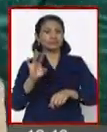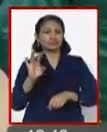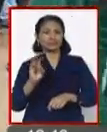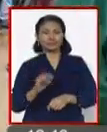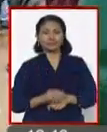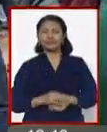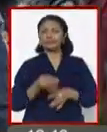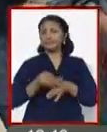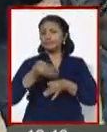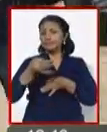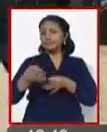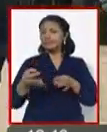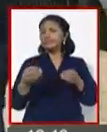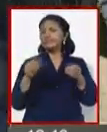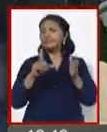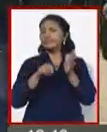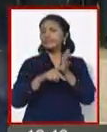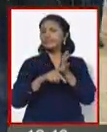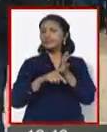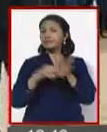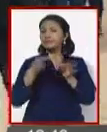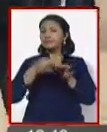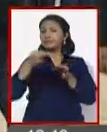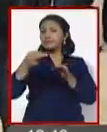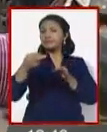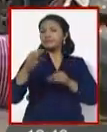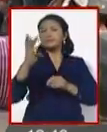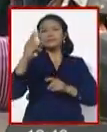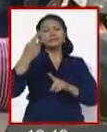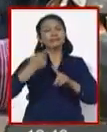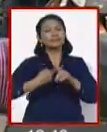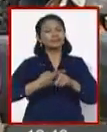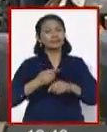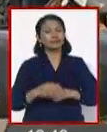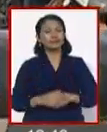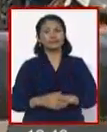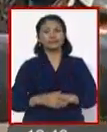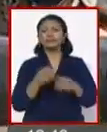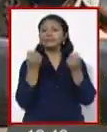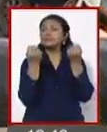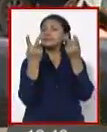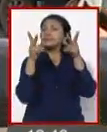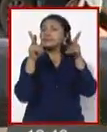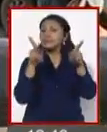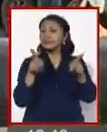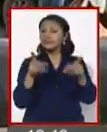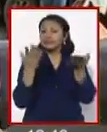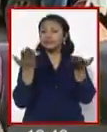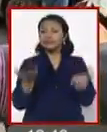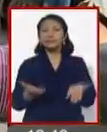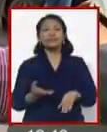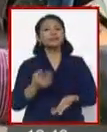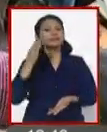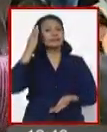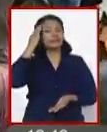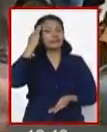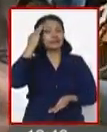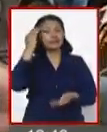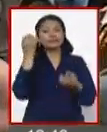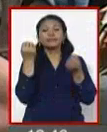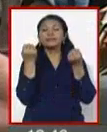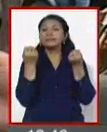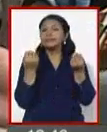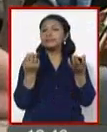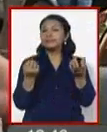entonces nos retrasamos más y el semestre se alarga, es un perjuicio. Usted considere cuánta gente hay acá, piense en el costo que